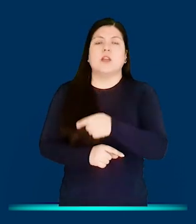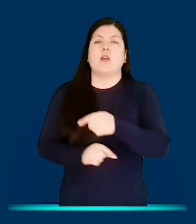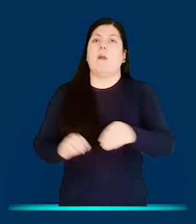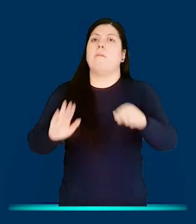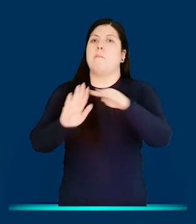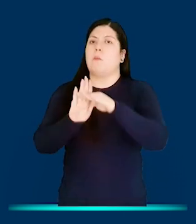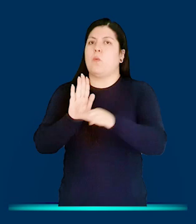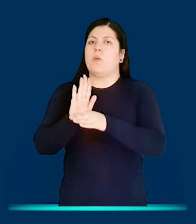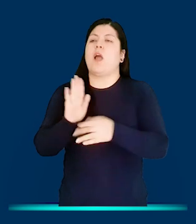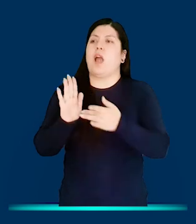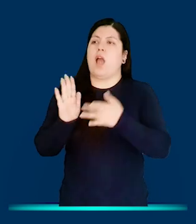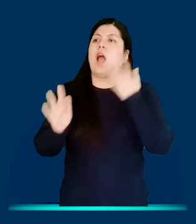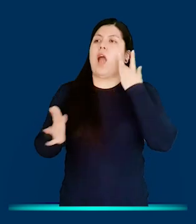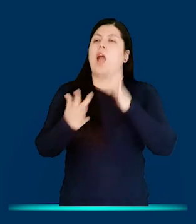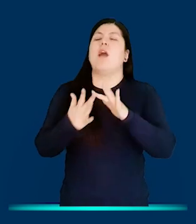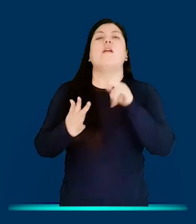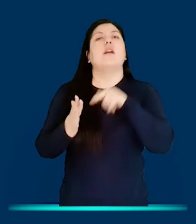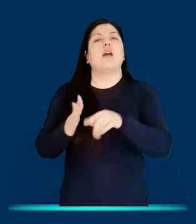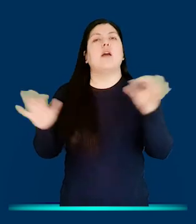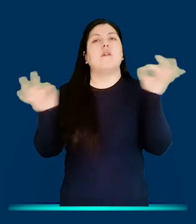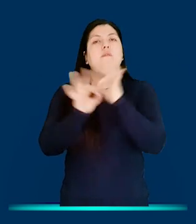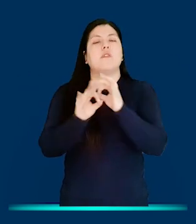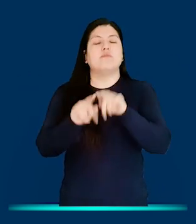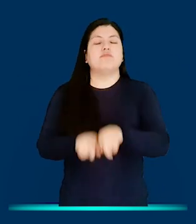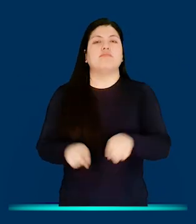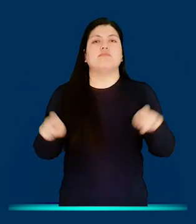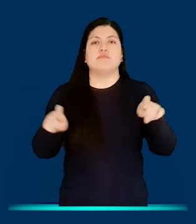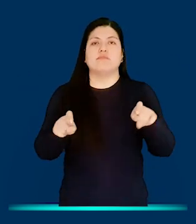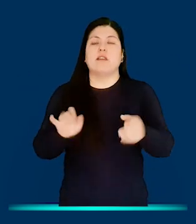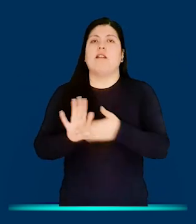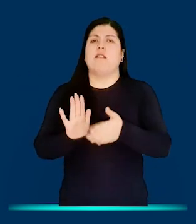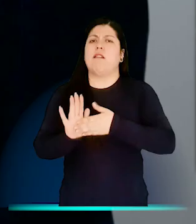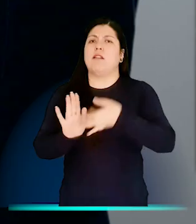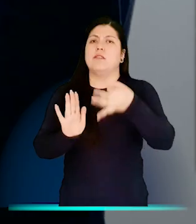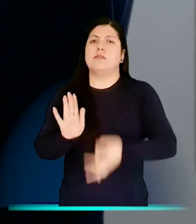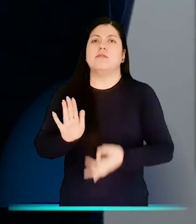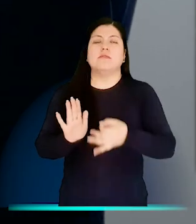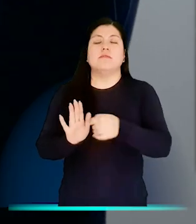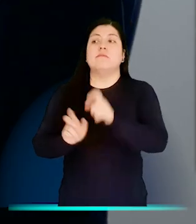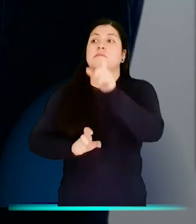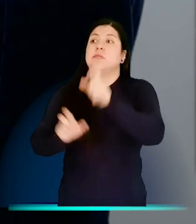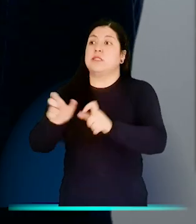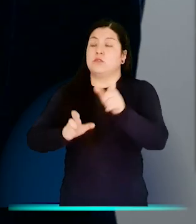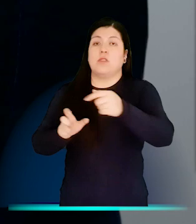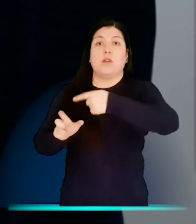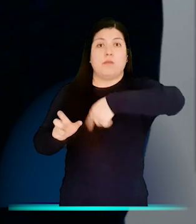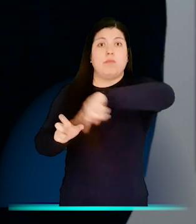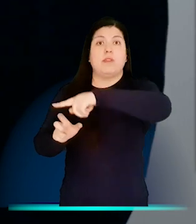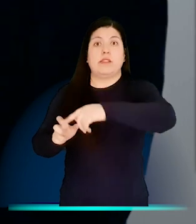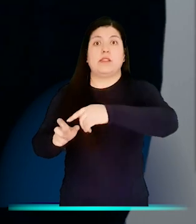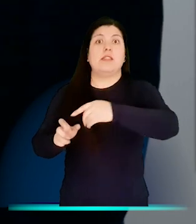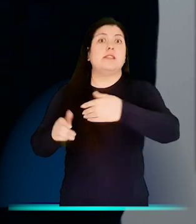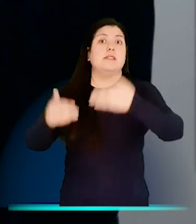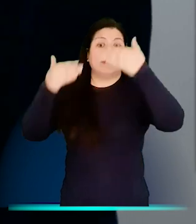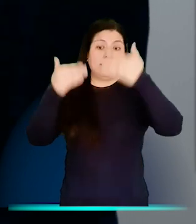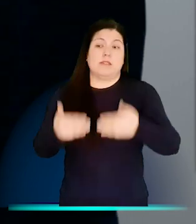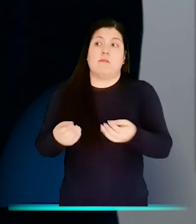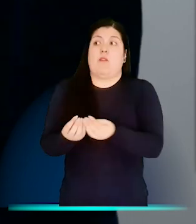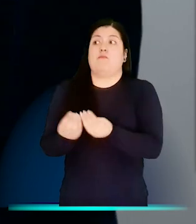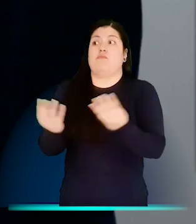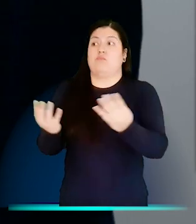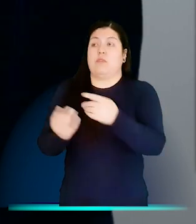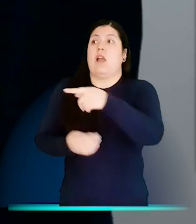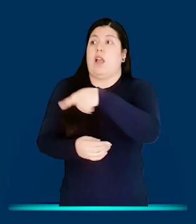una política de enfoque diferencial donde vamos a garantizar que las personas que tienen diferentes tipos